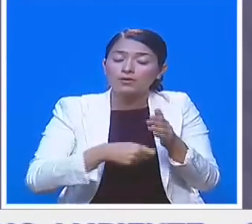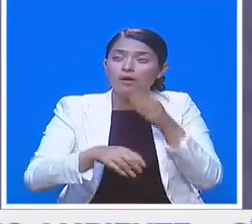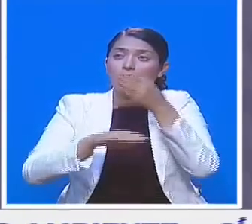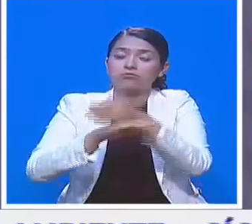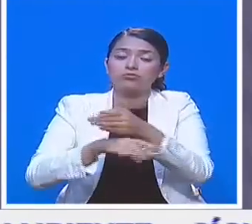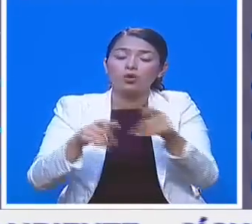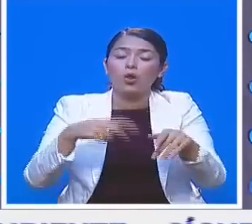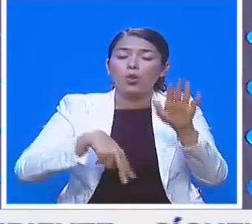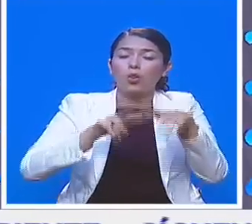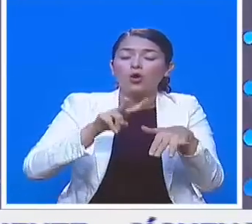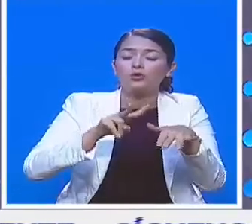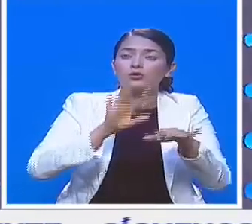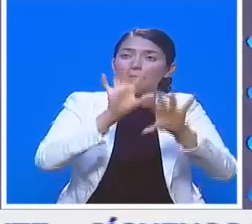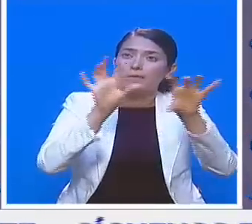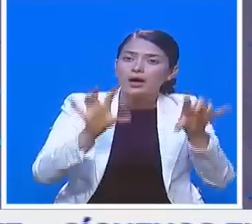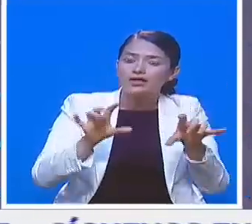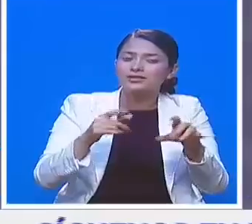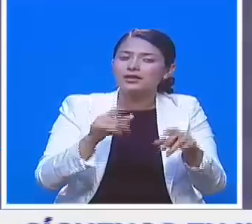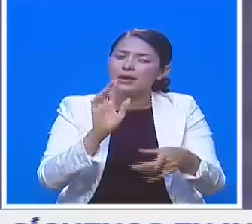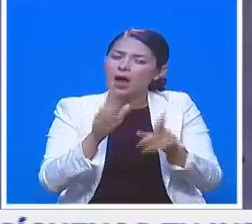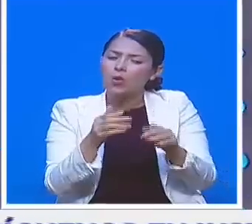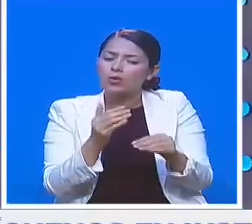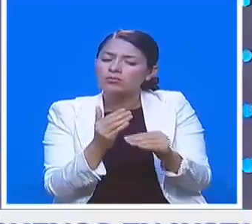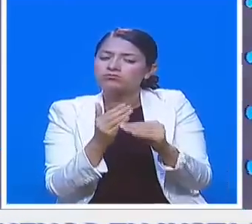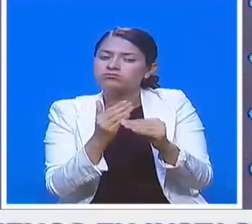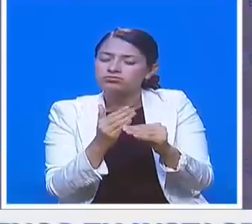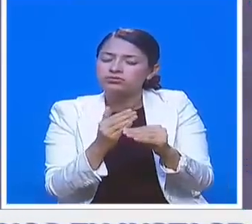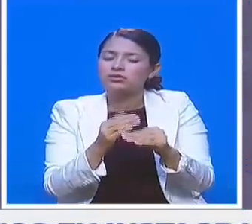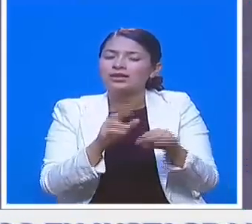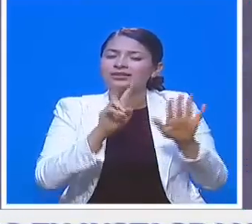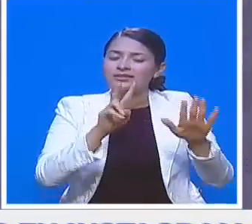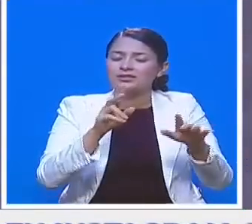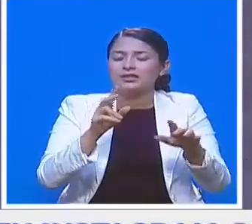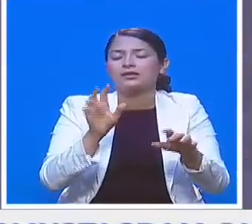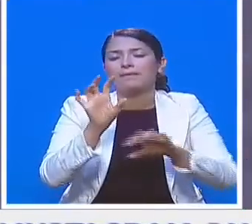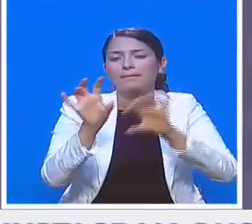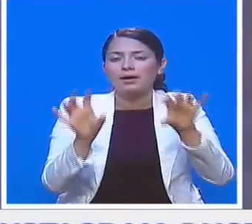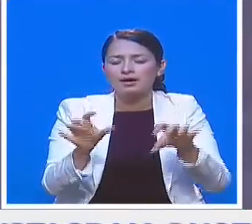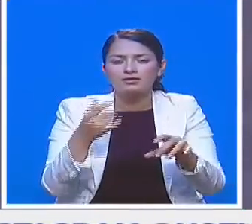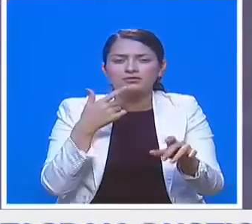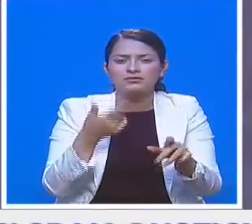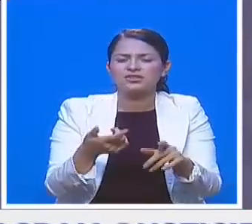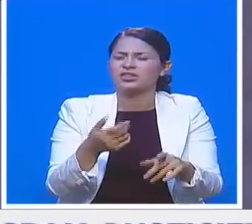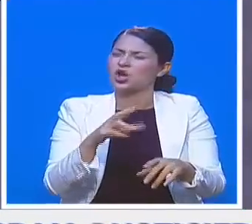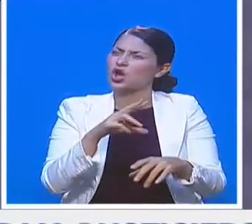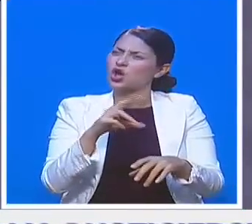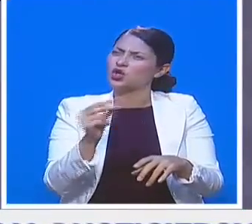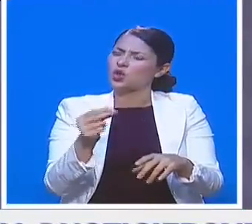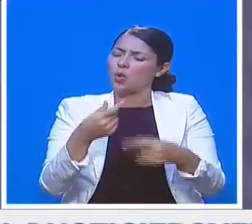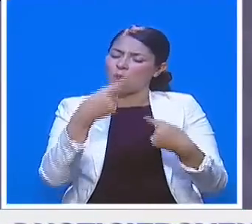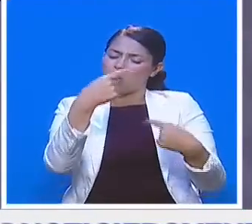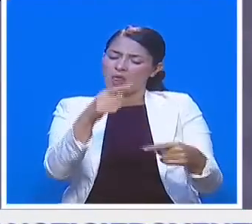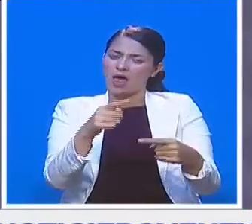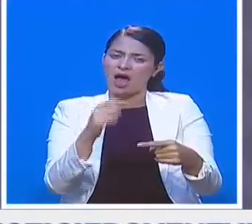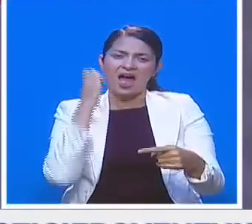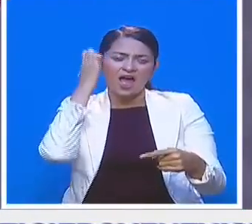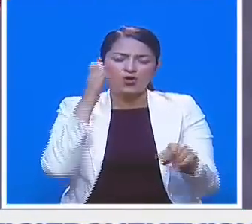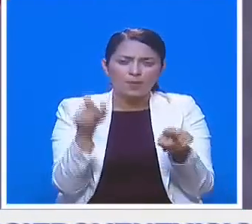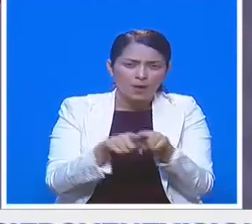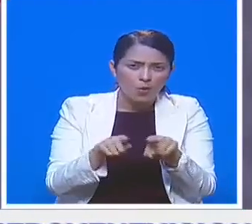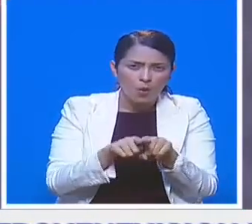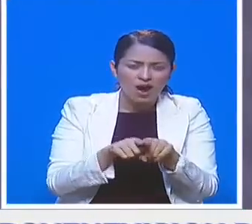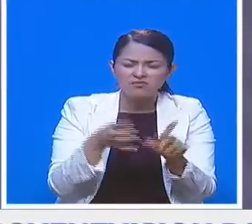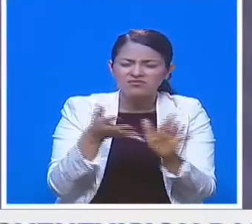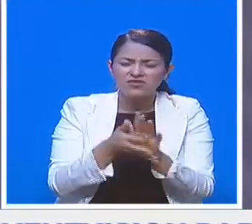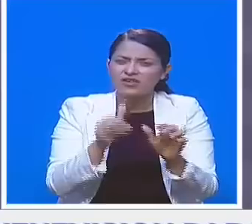de otros 7. Cuando hablan justamente de no dejaremos que pase lo que le sucedió a Europa, ellos amplían en la